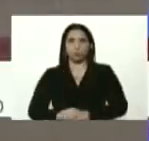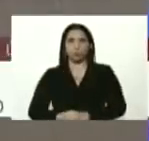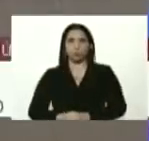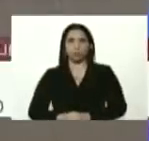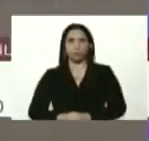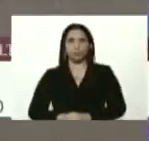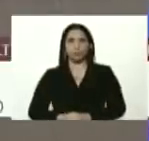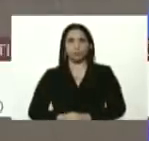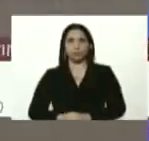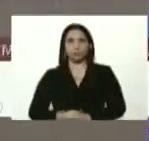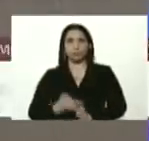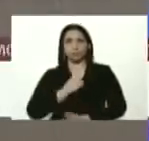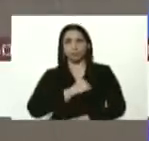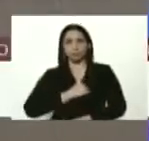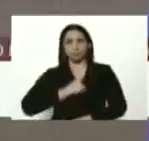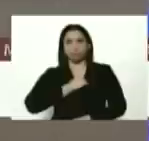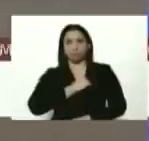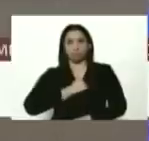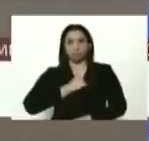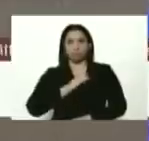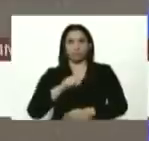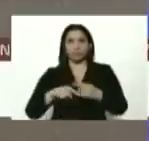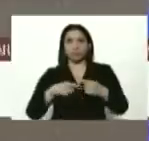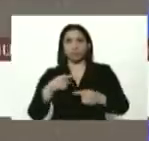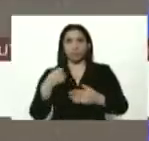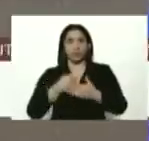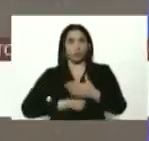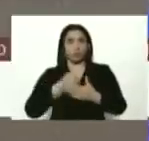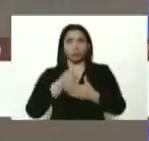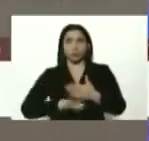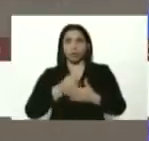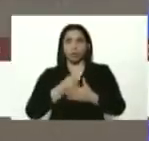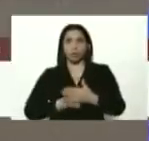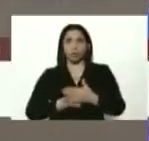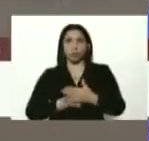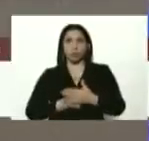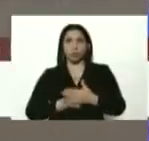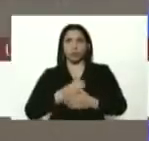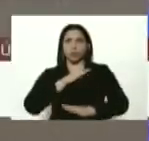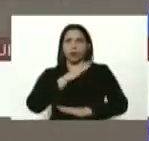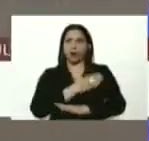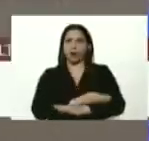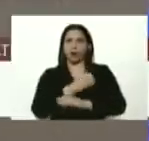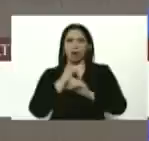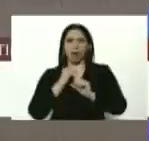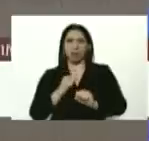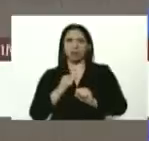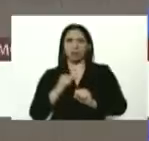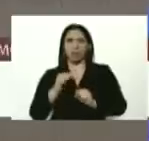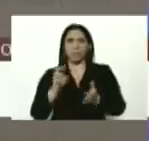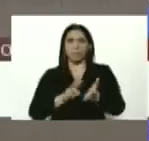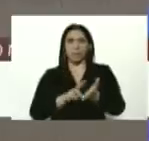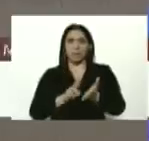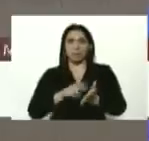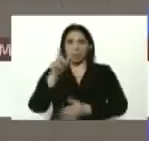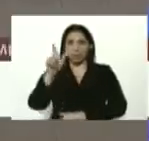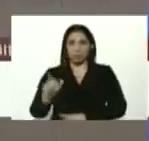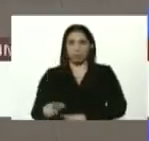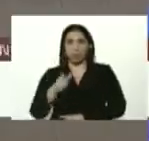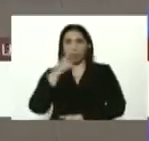respiratoria. Lamentablemente, después de haber luchado con tanto ahínco, este verdadero